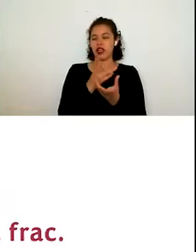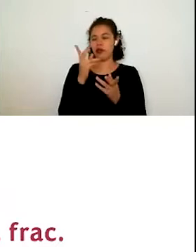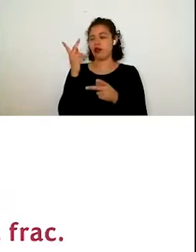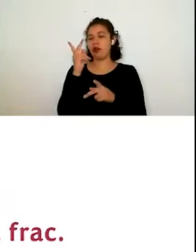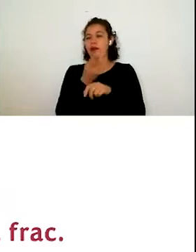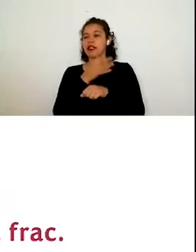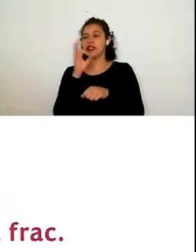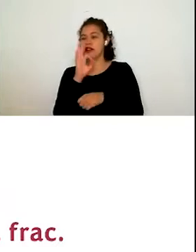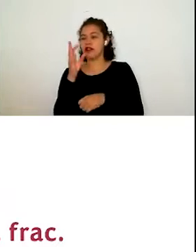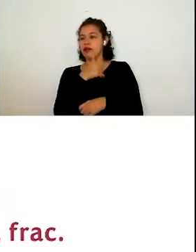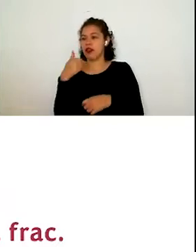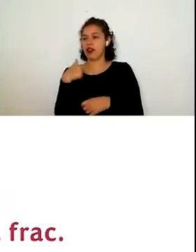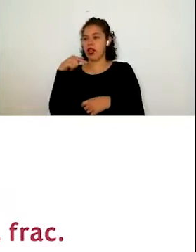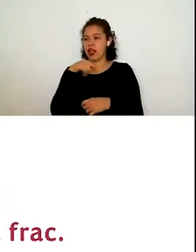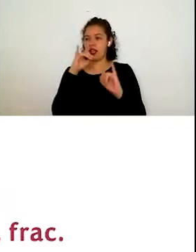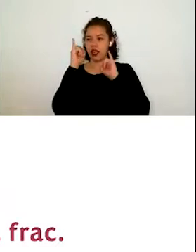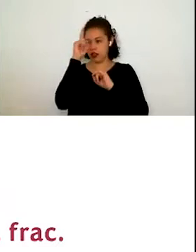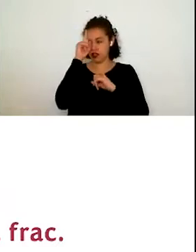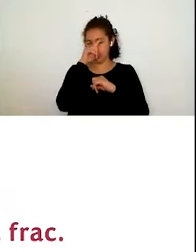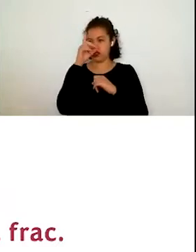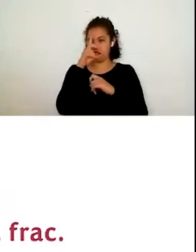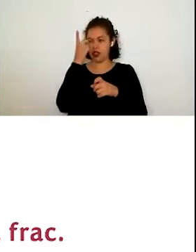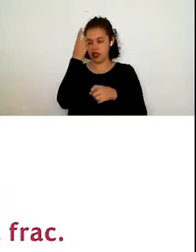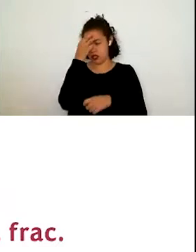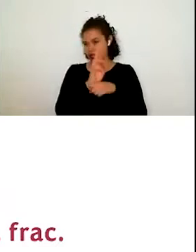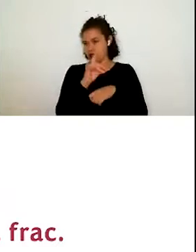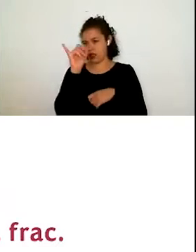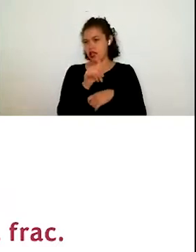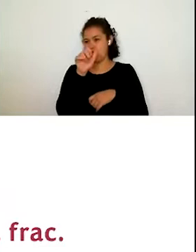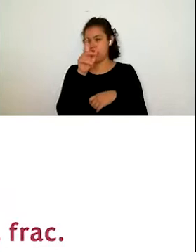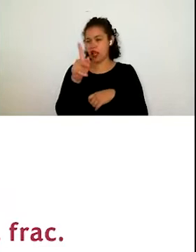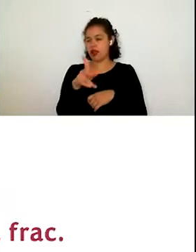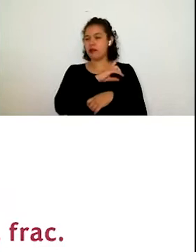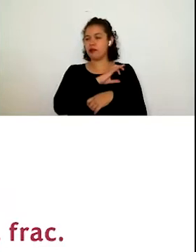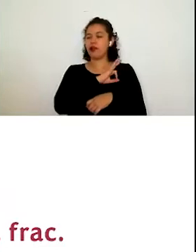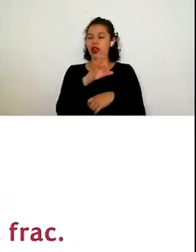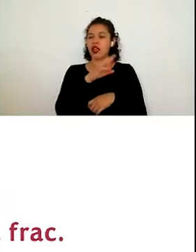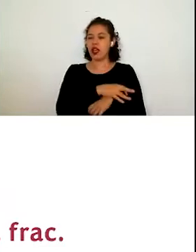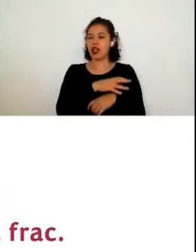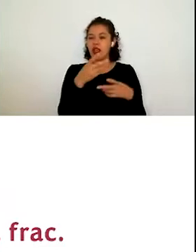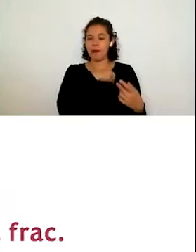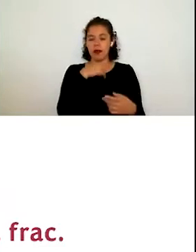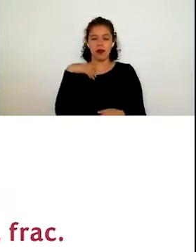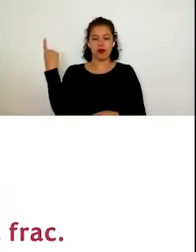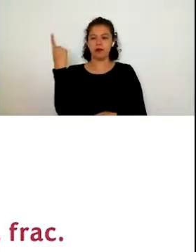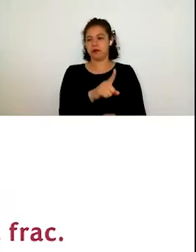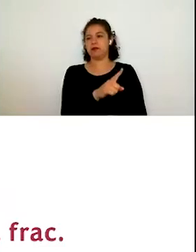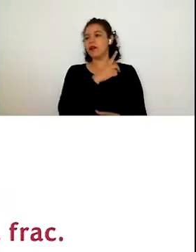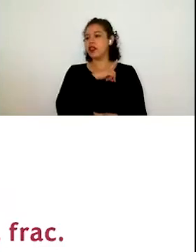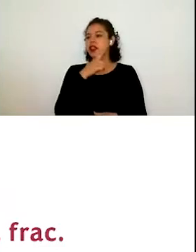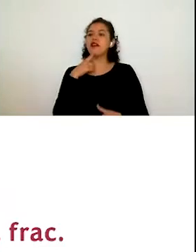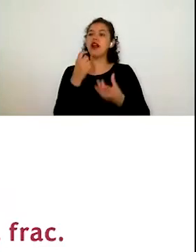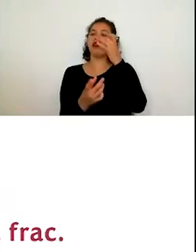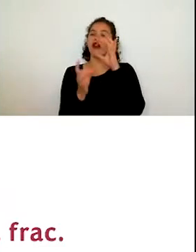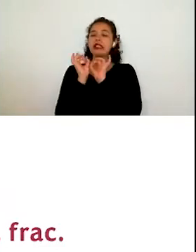del patronato. Deben actualizarse ciertos casos para que la junta pueda intervenir.